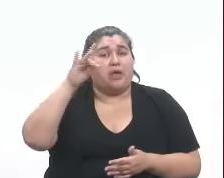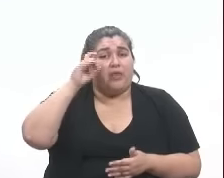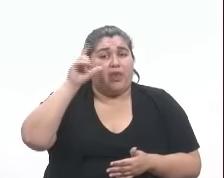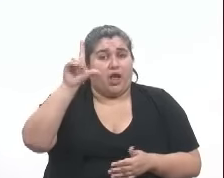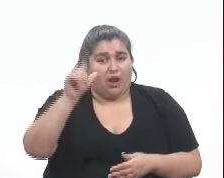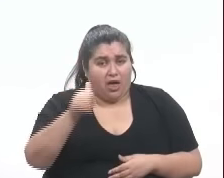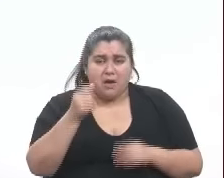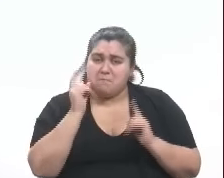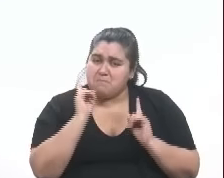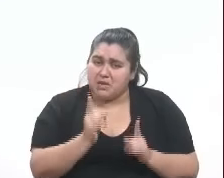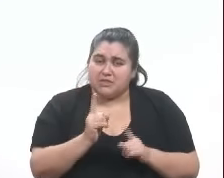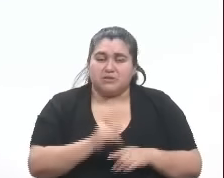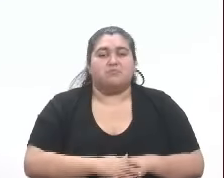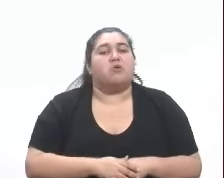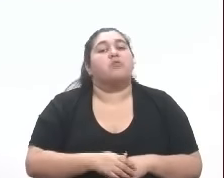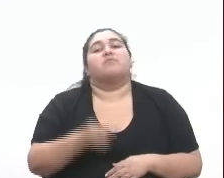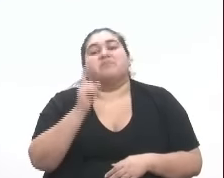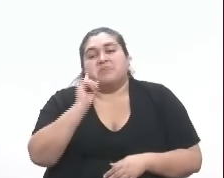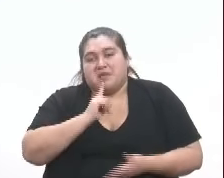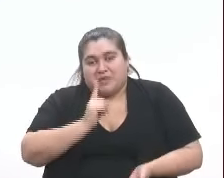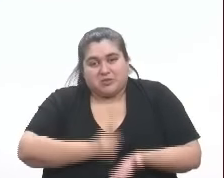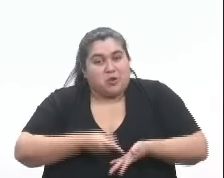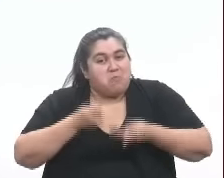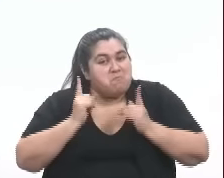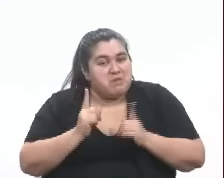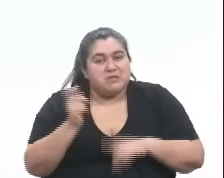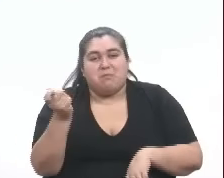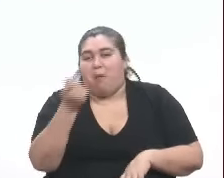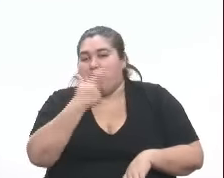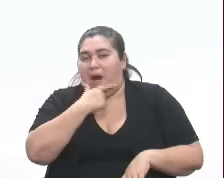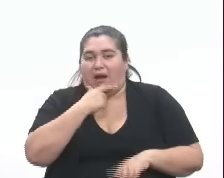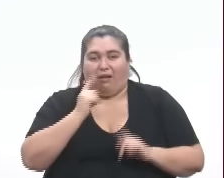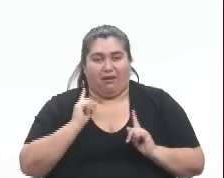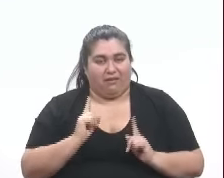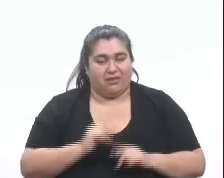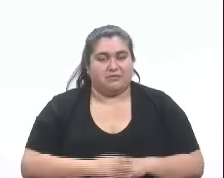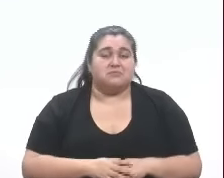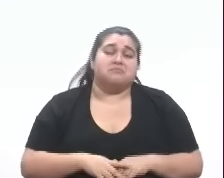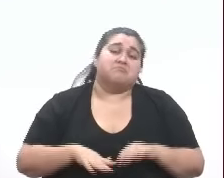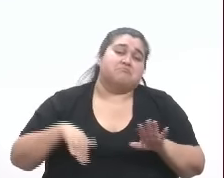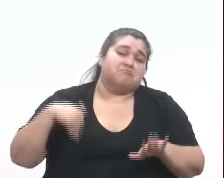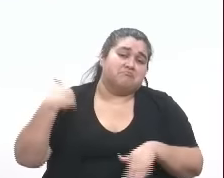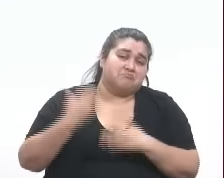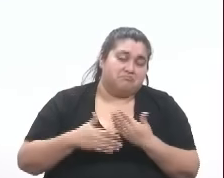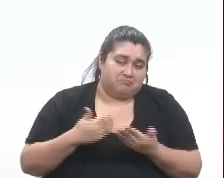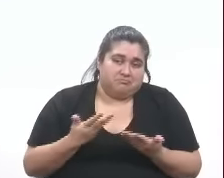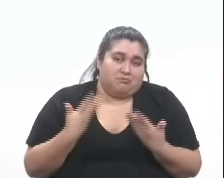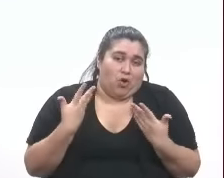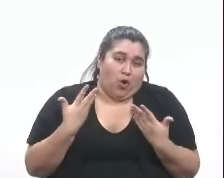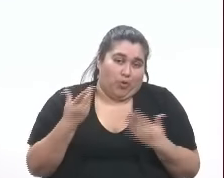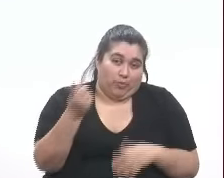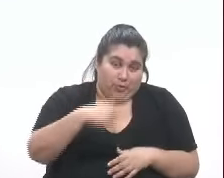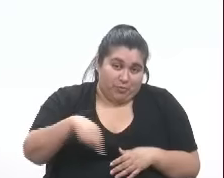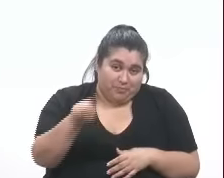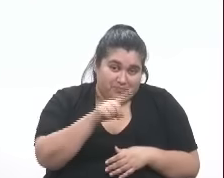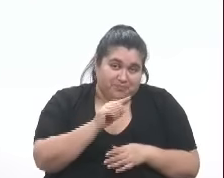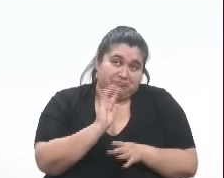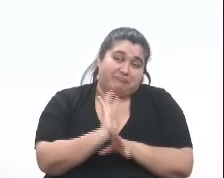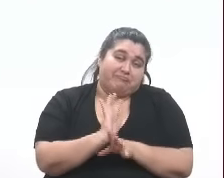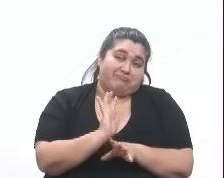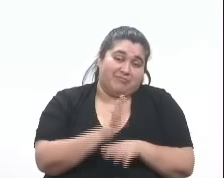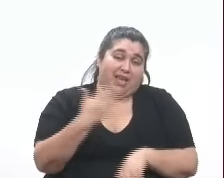las mismas medidas que toma Macri, y obviamente los resultados, la entrega del país,